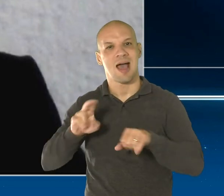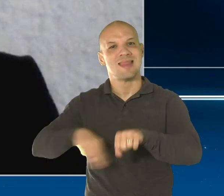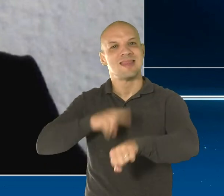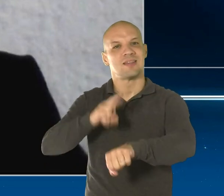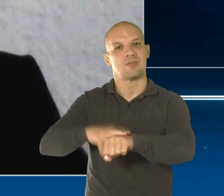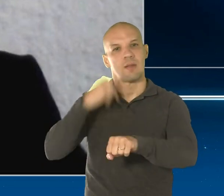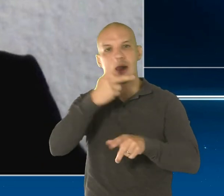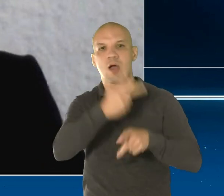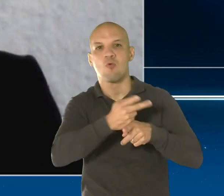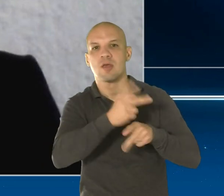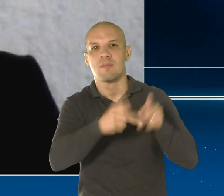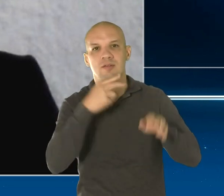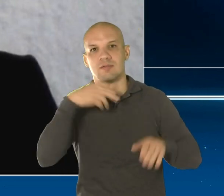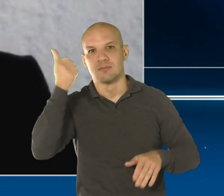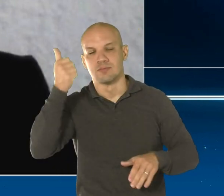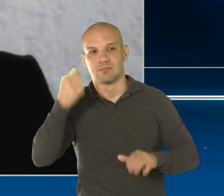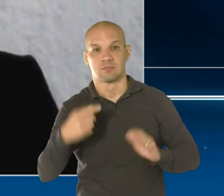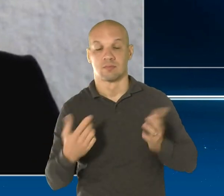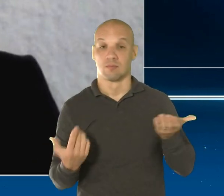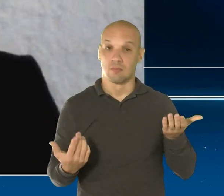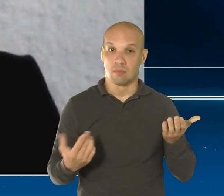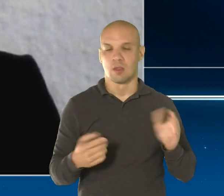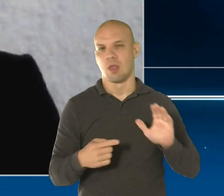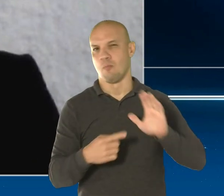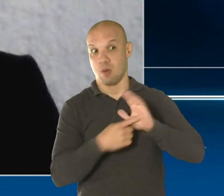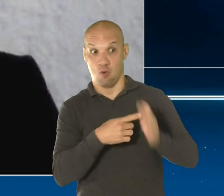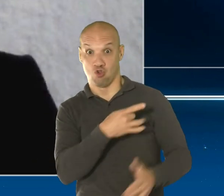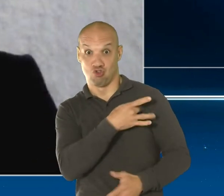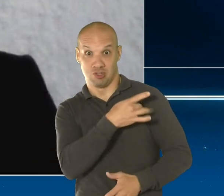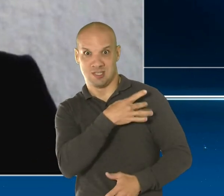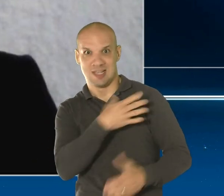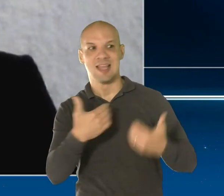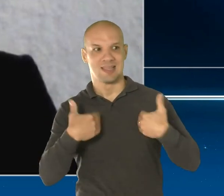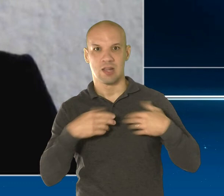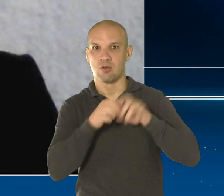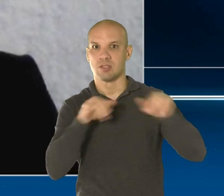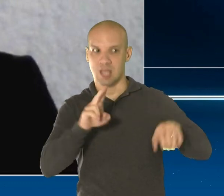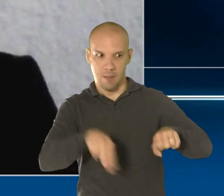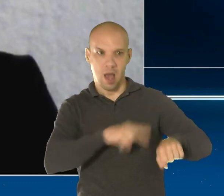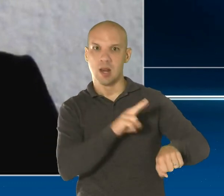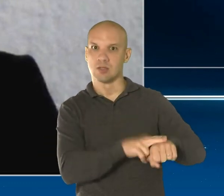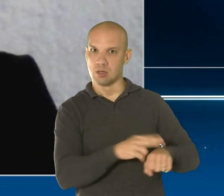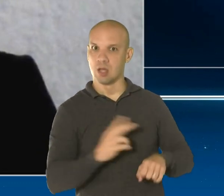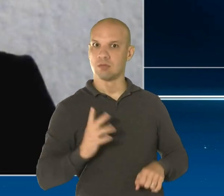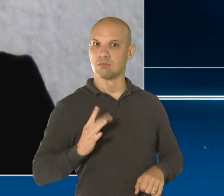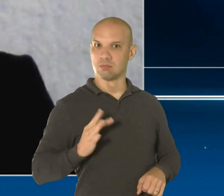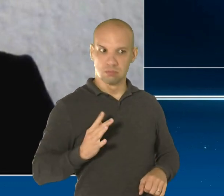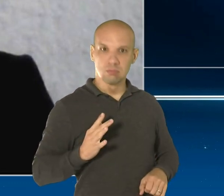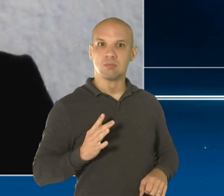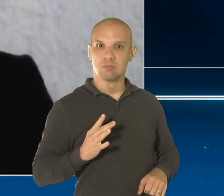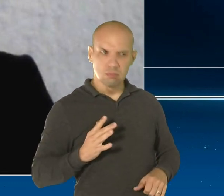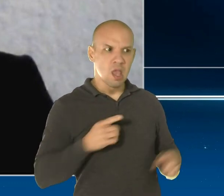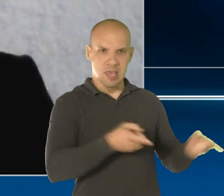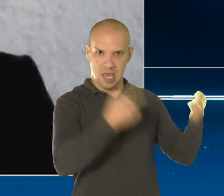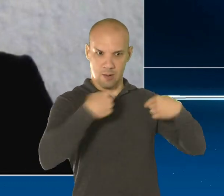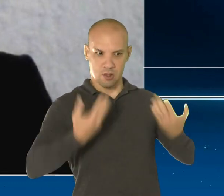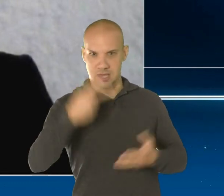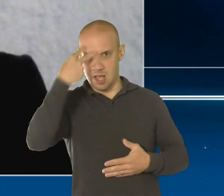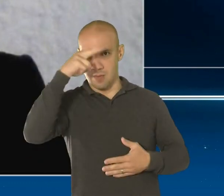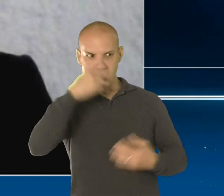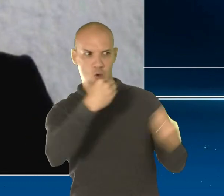el ejemplo nos lo ha puesto Chile con un sistema nacional muy eficiente y que nos ha venido incluso a compartir aquí en